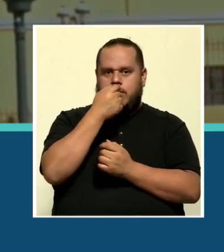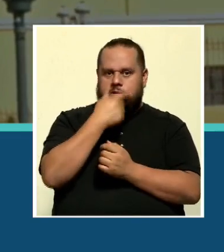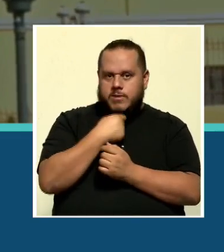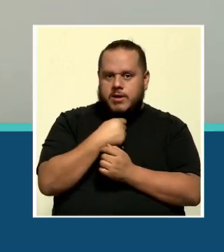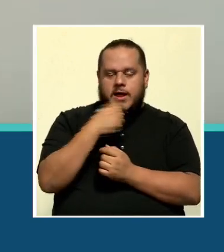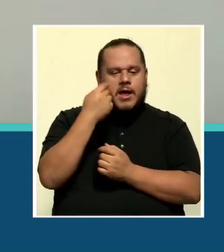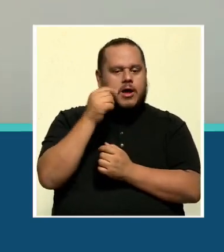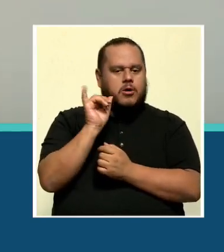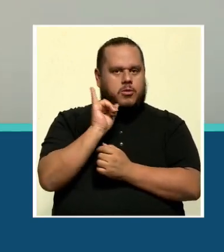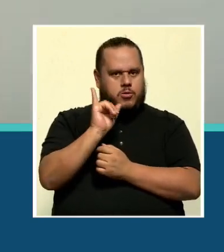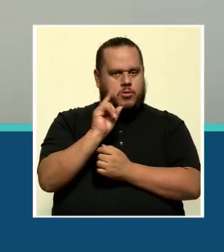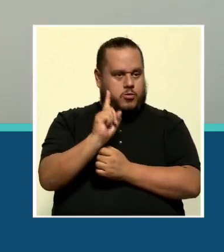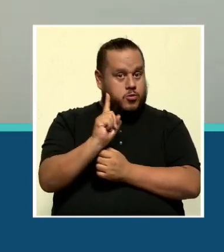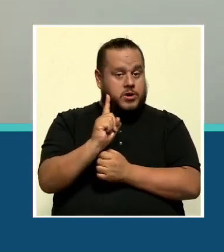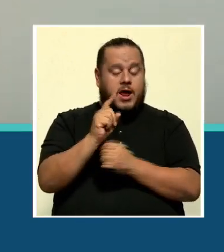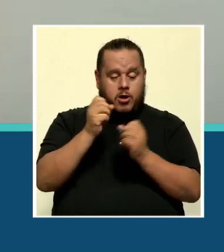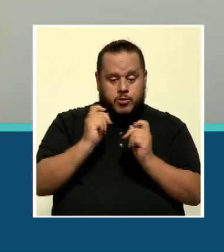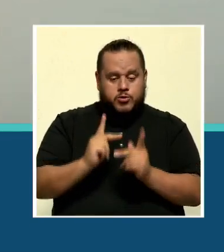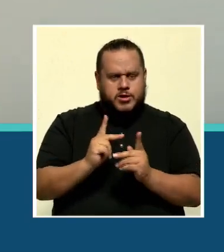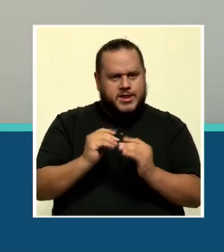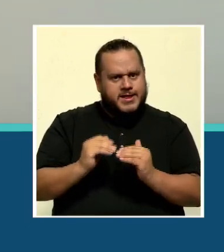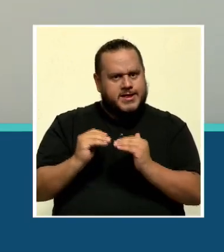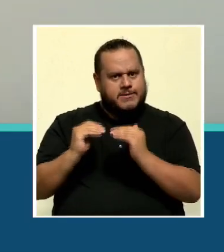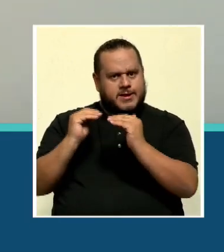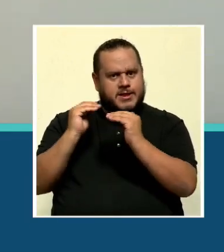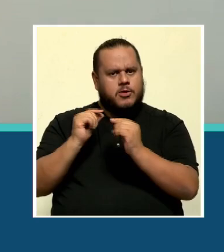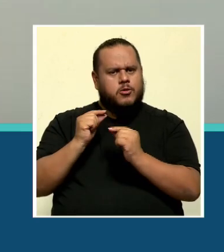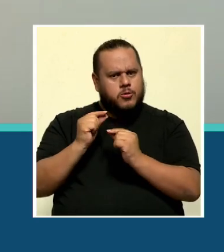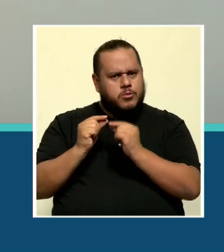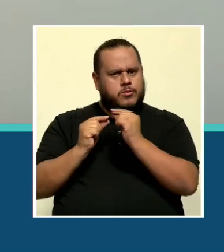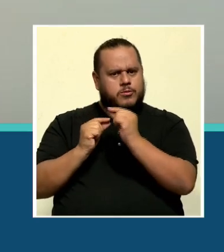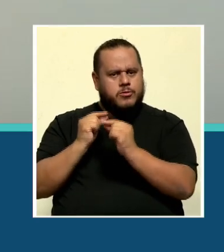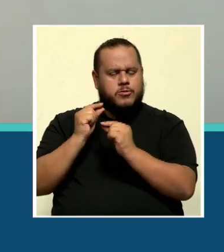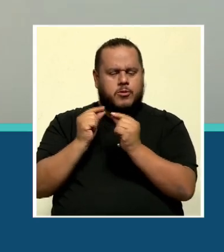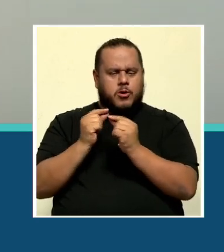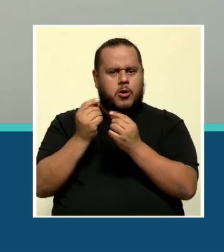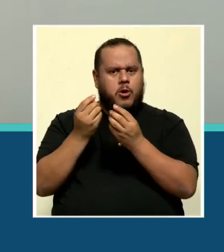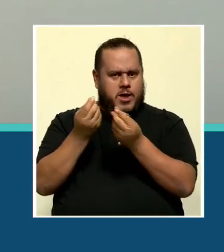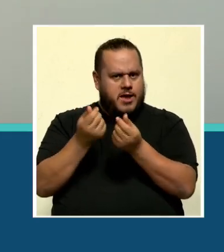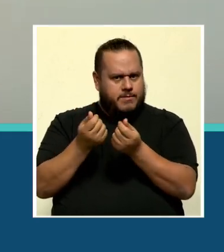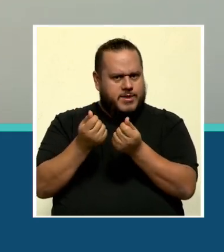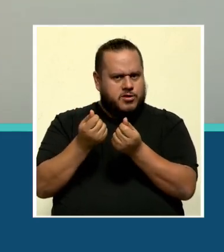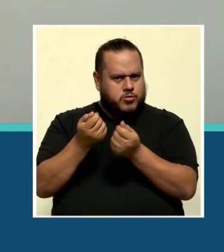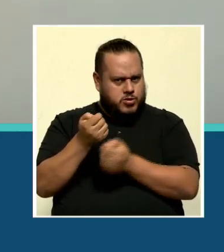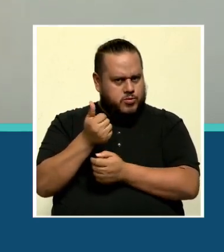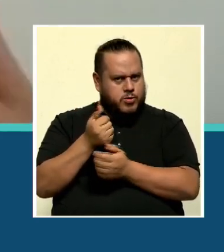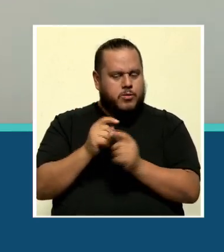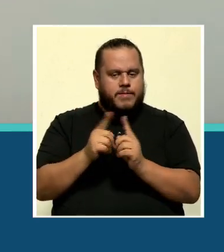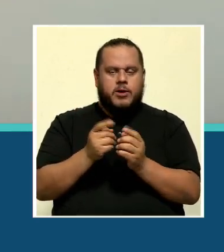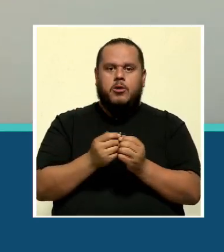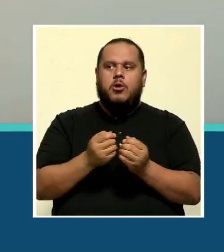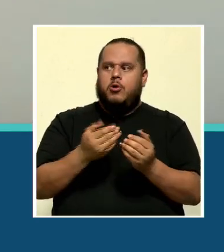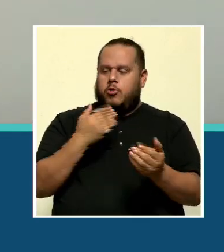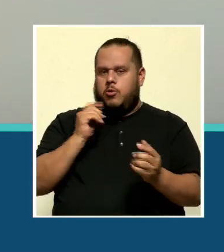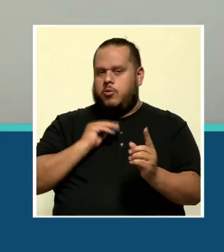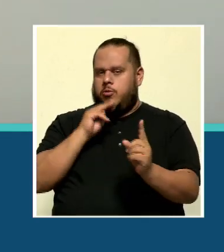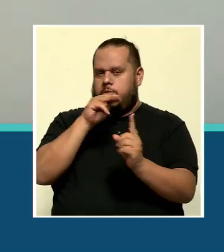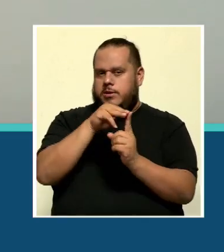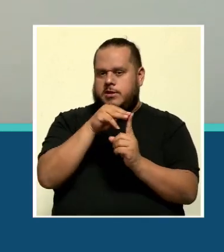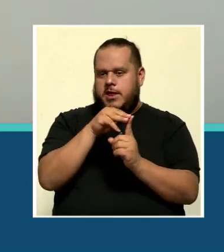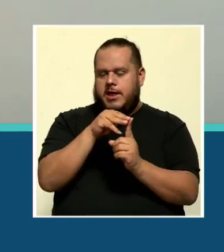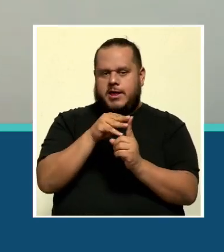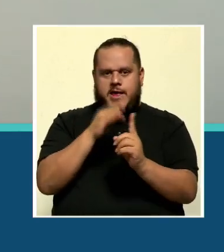que va creciendo con muy poco presupuesto, pero con un